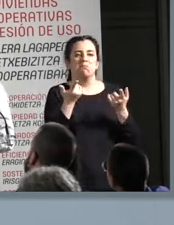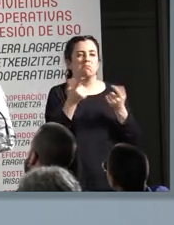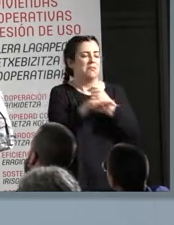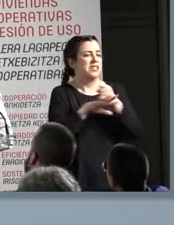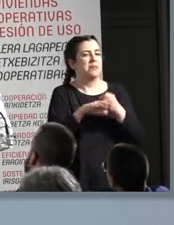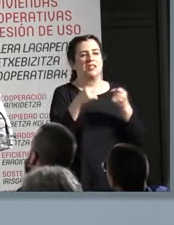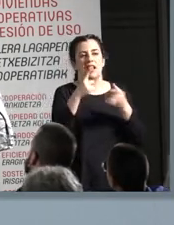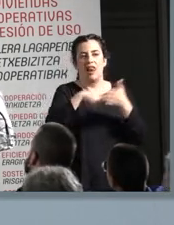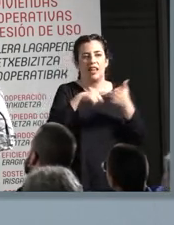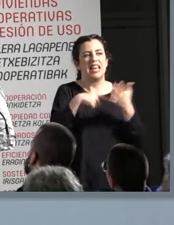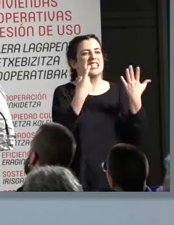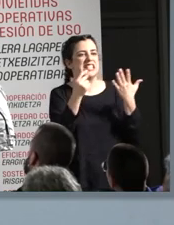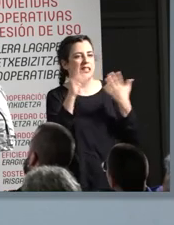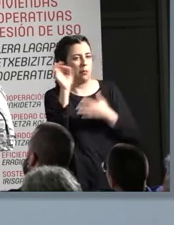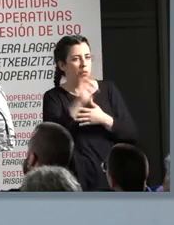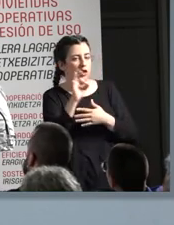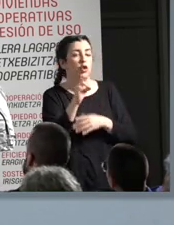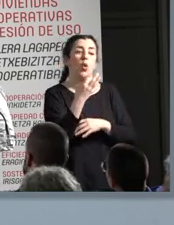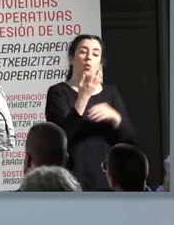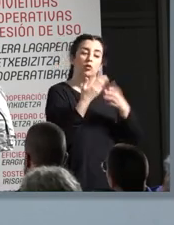el 40% es